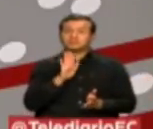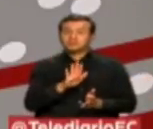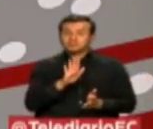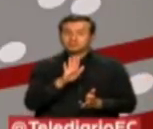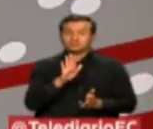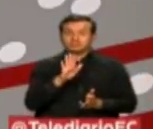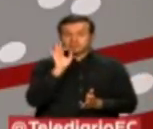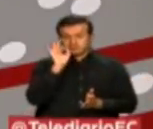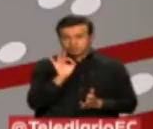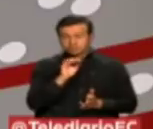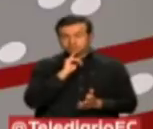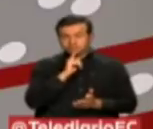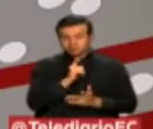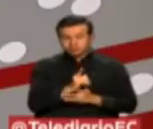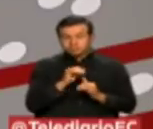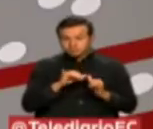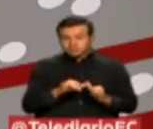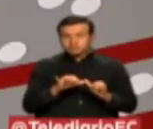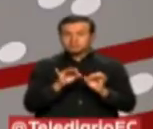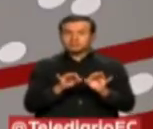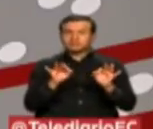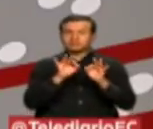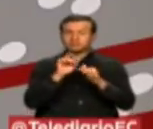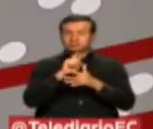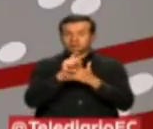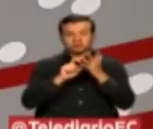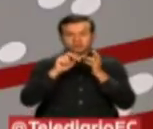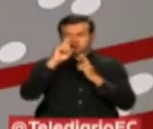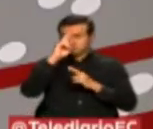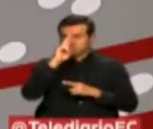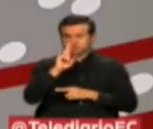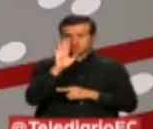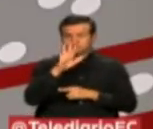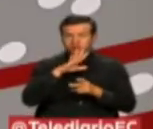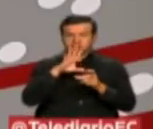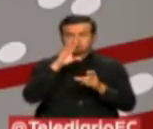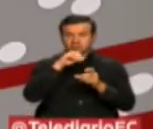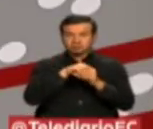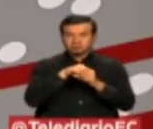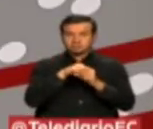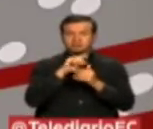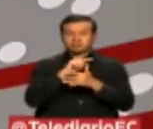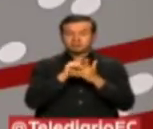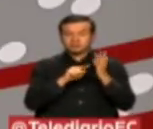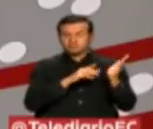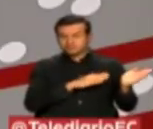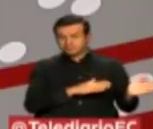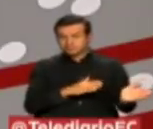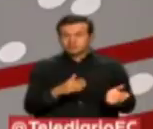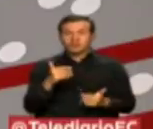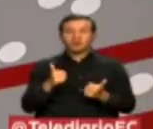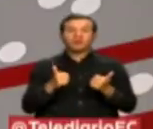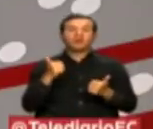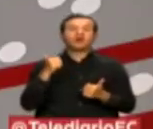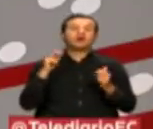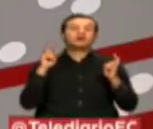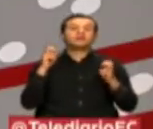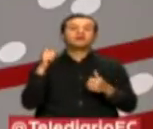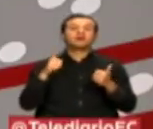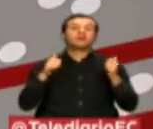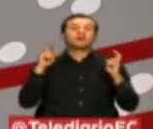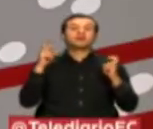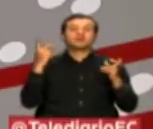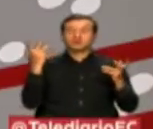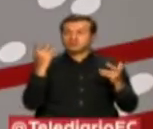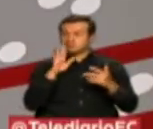esa convención y por lo tanto tienen la necesidad de respetar lo que en esa convención se establece. ¿Cuál es uno de los temas fundamentales?